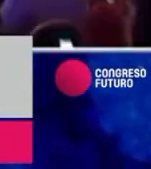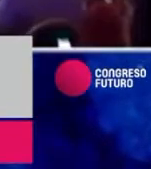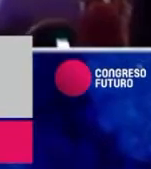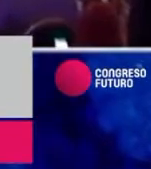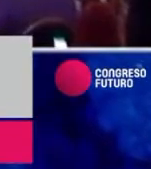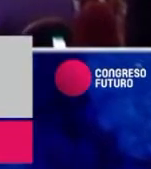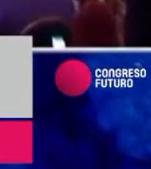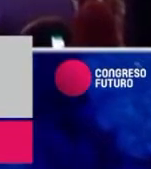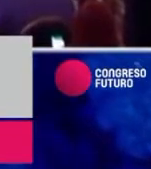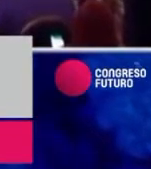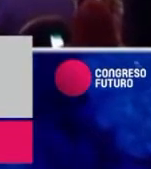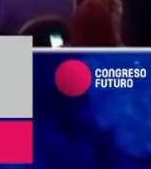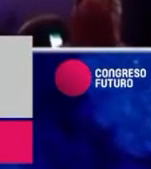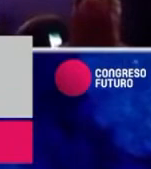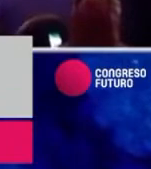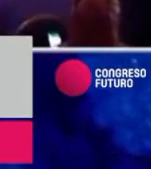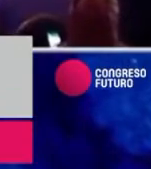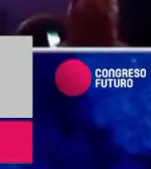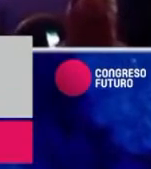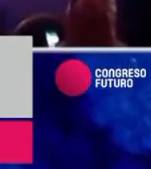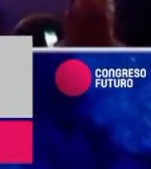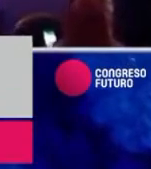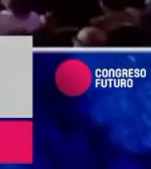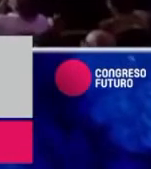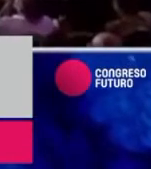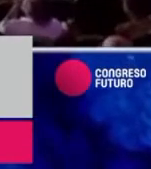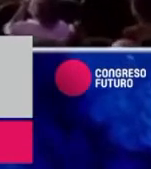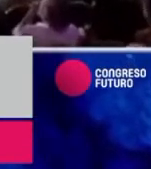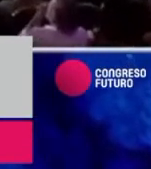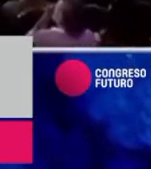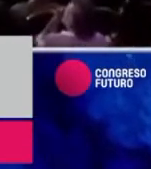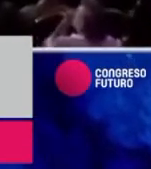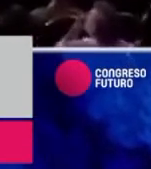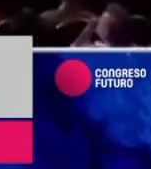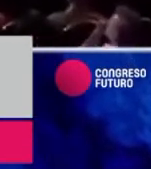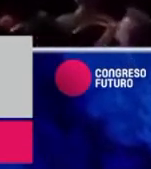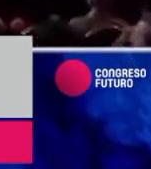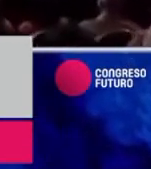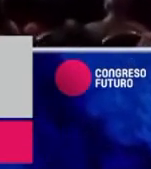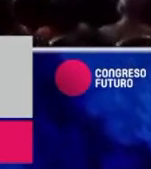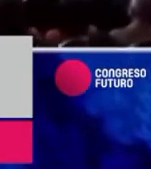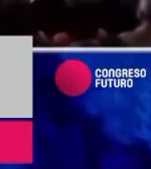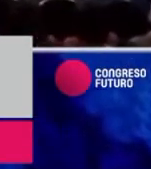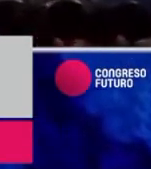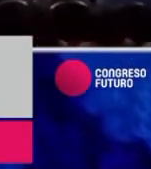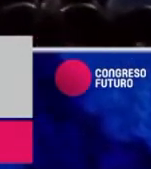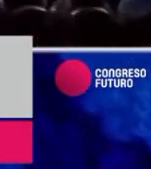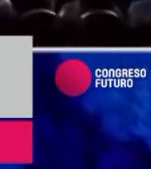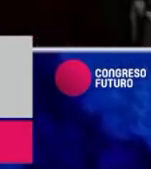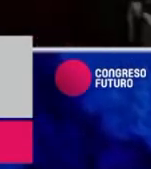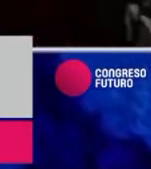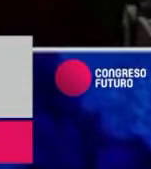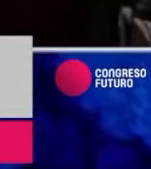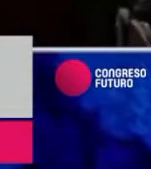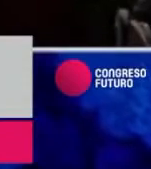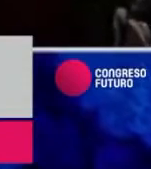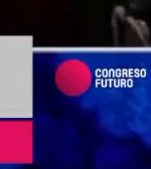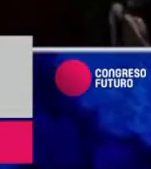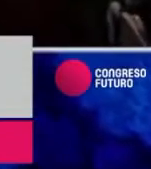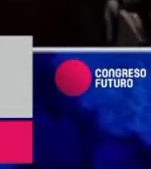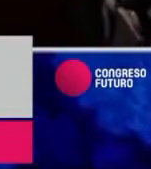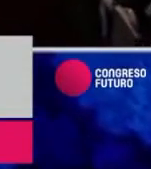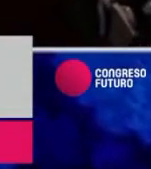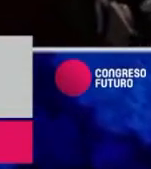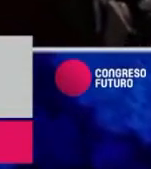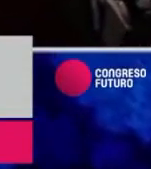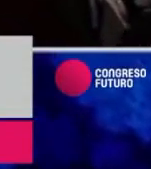la gente se también, de nuevo, llegaba así en hordas de personas a escuchar las charlas y parece que eran en